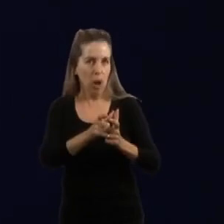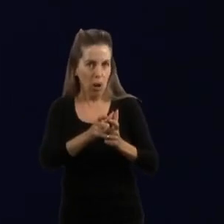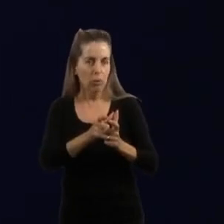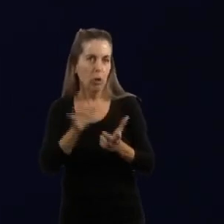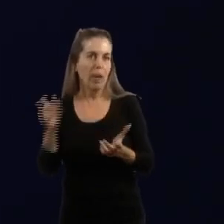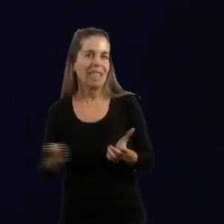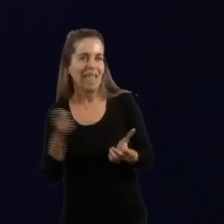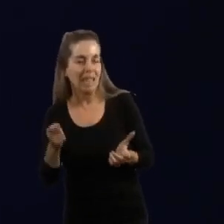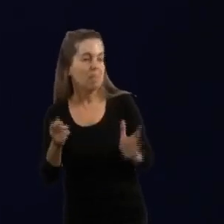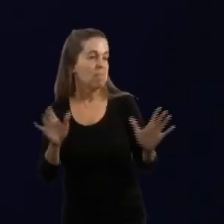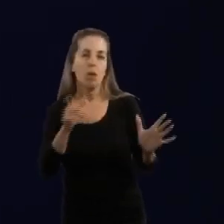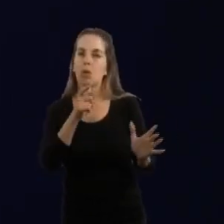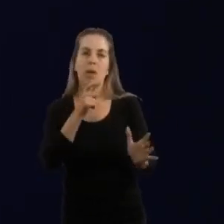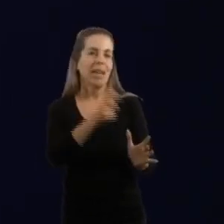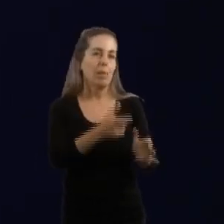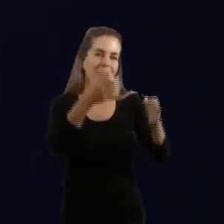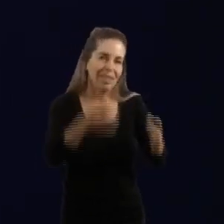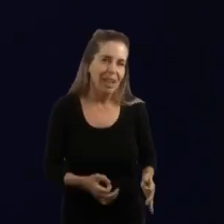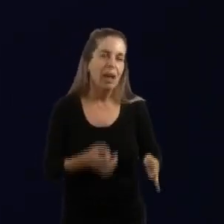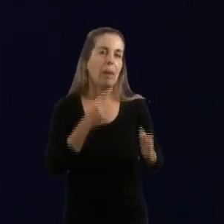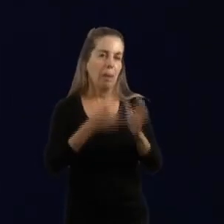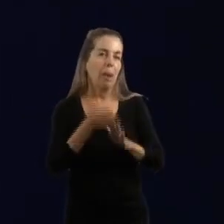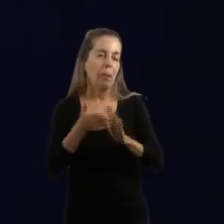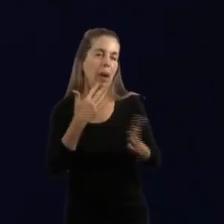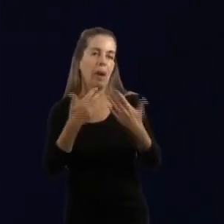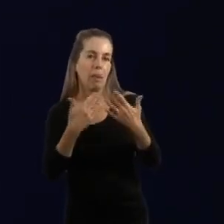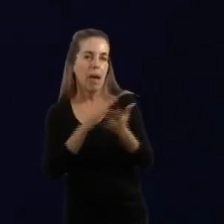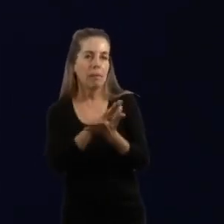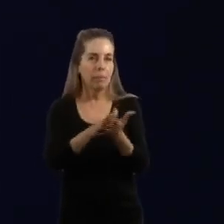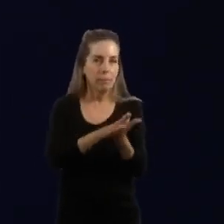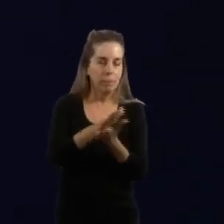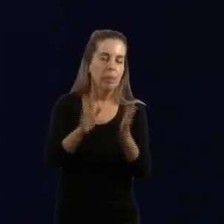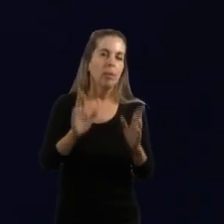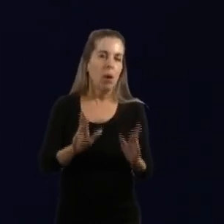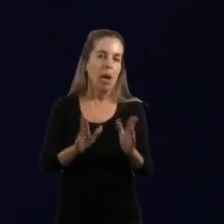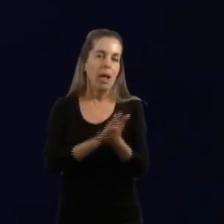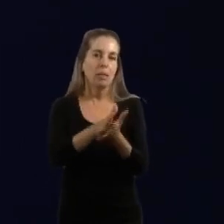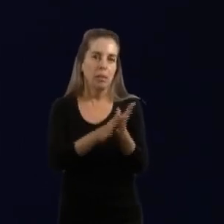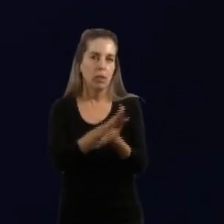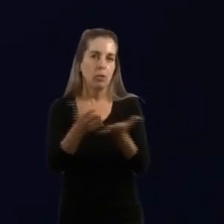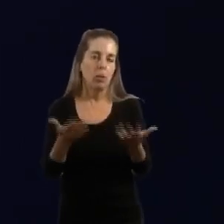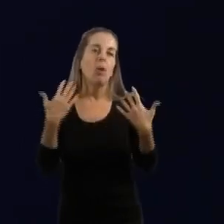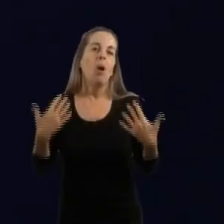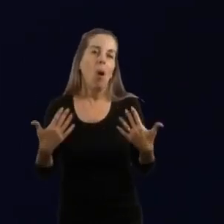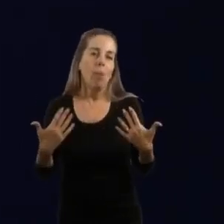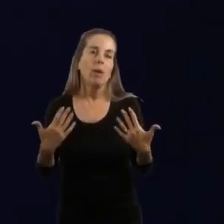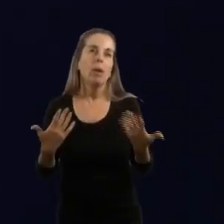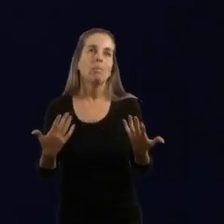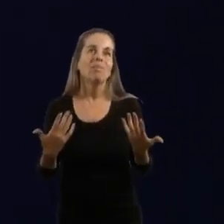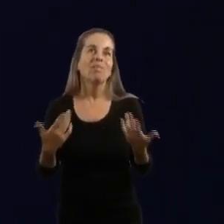tenemos nada para decir. Digo, entiendo que va a haber conversaciones para que eso no ocurra. Obviamente que el paro, estos